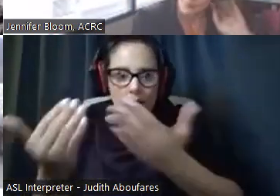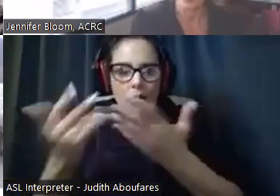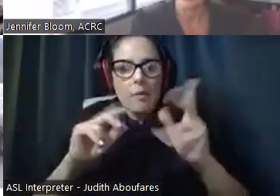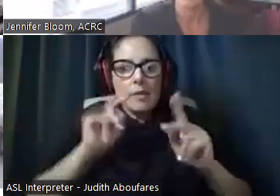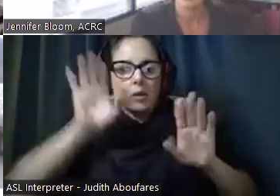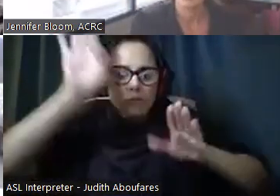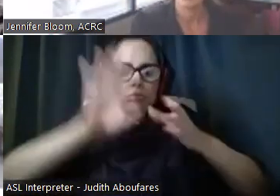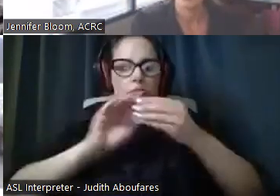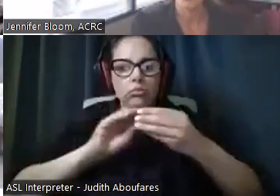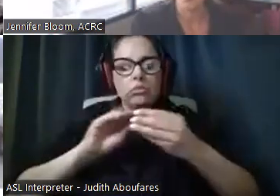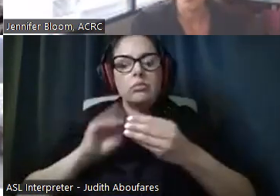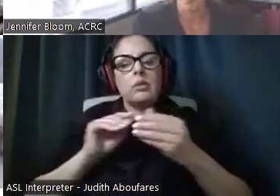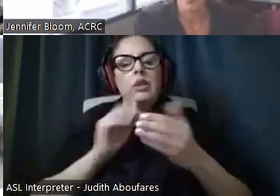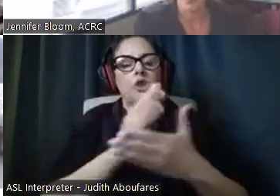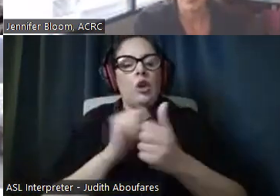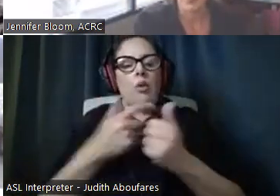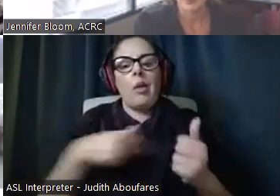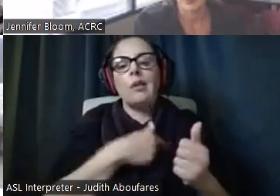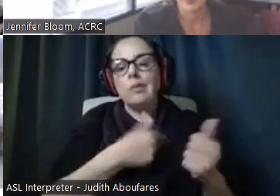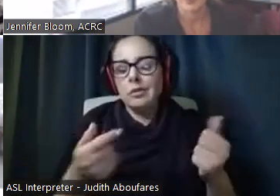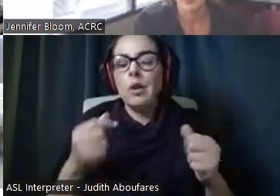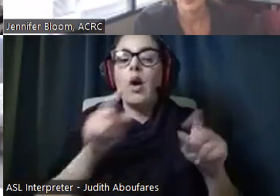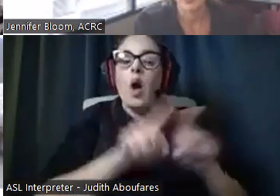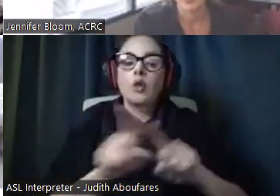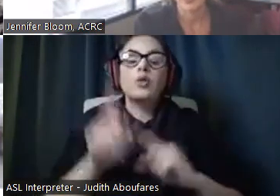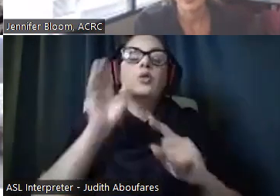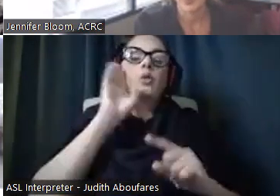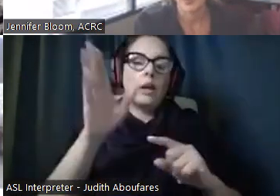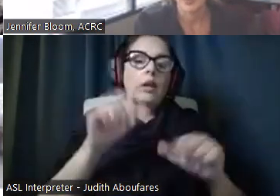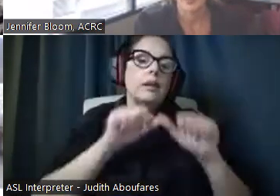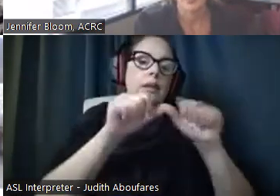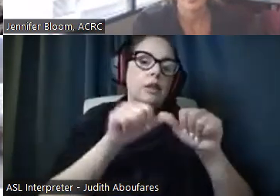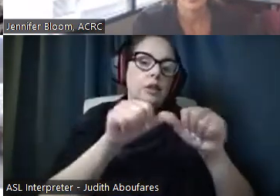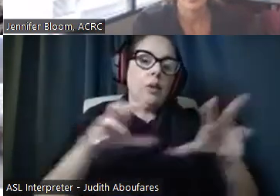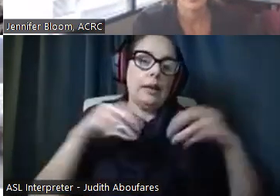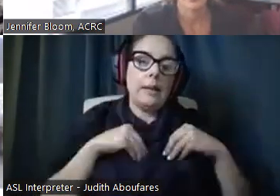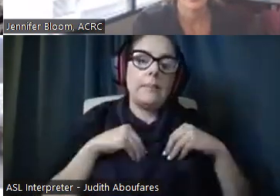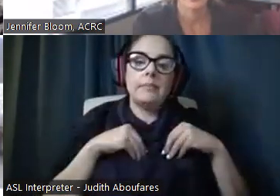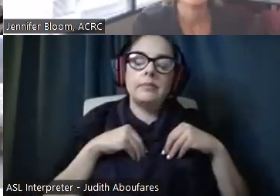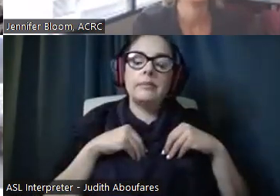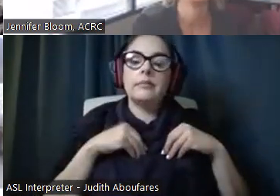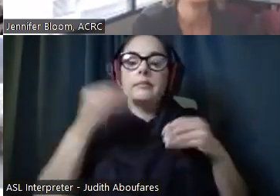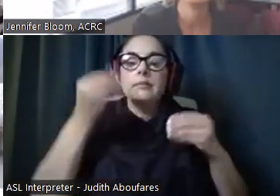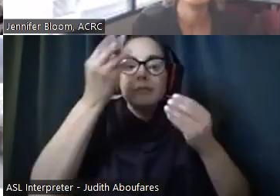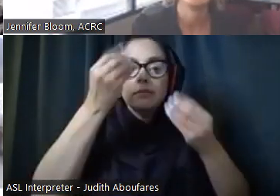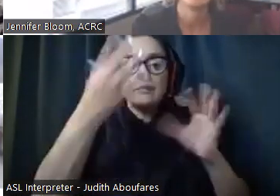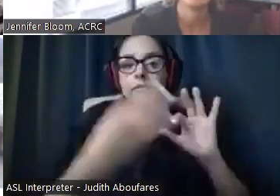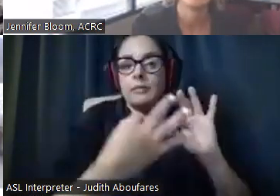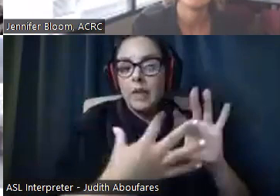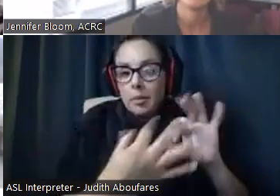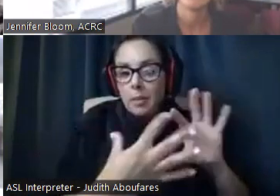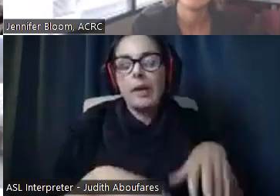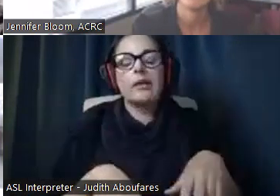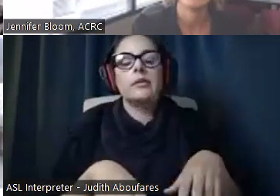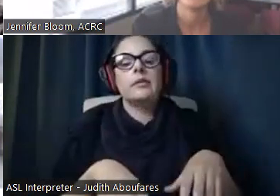las personas pueden prender sus micrófonos y compartir con nosotros y también continuar aceptando